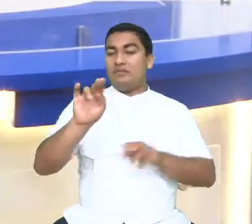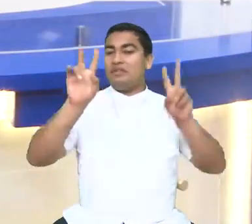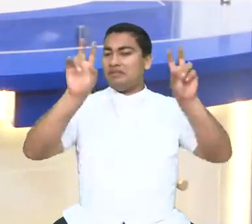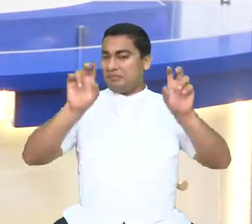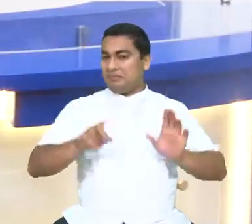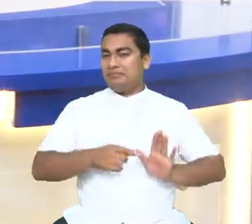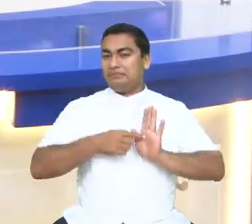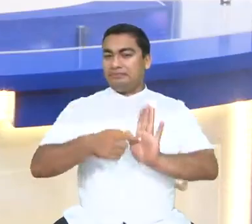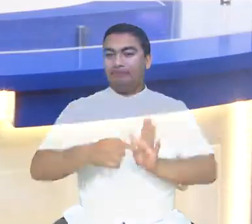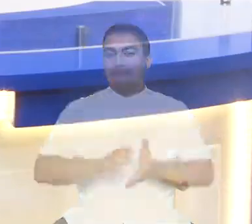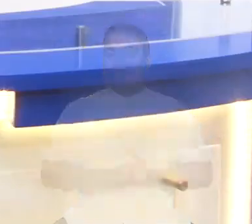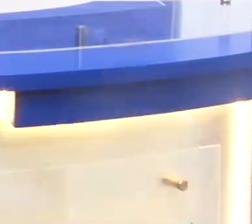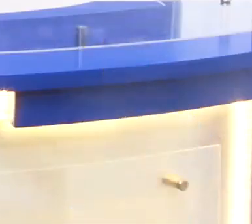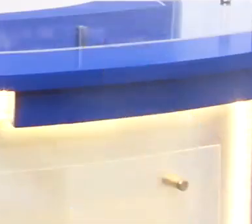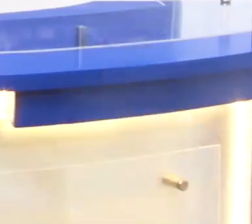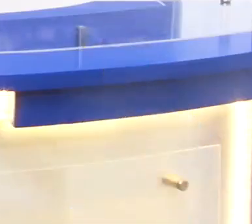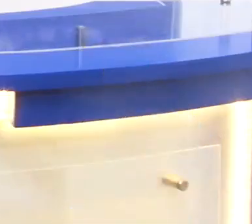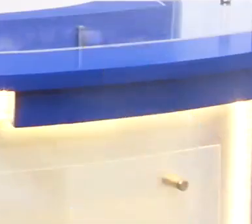hoy.